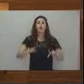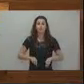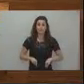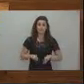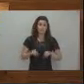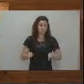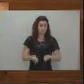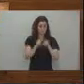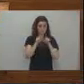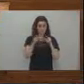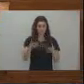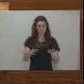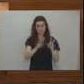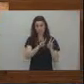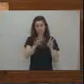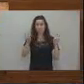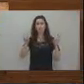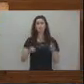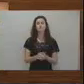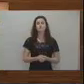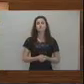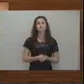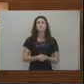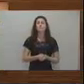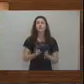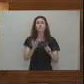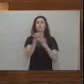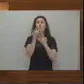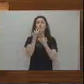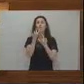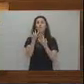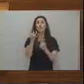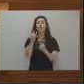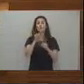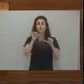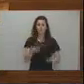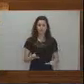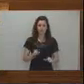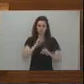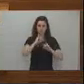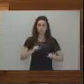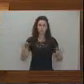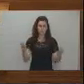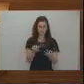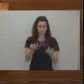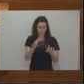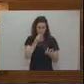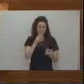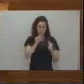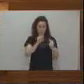de cuestiones como ¿qué pasa con el modelo energético?, nosotros vamos a decir, bien, vamos a discutir las propuestas,